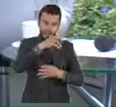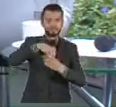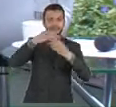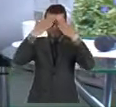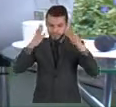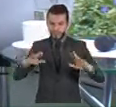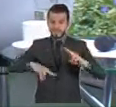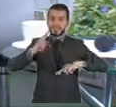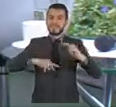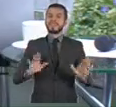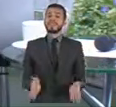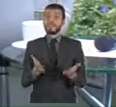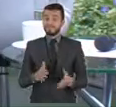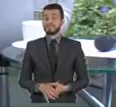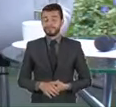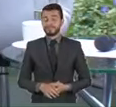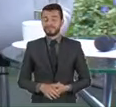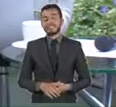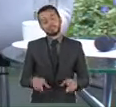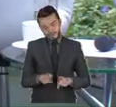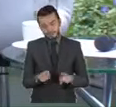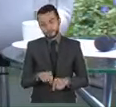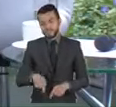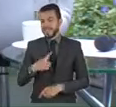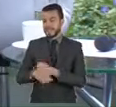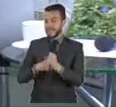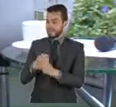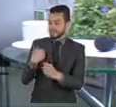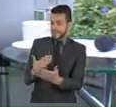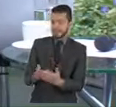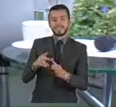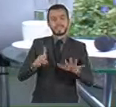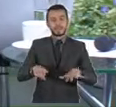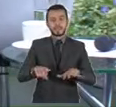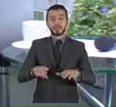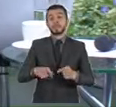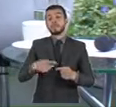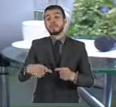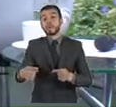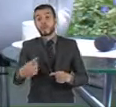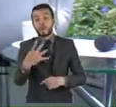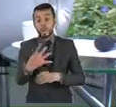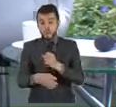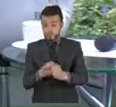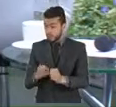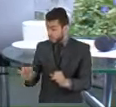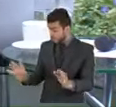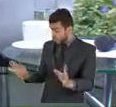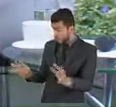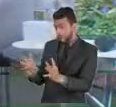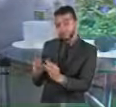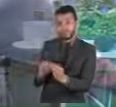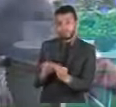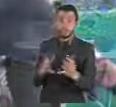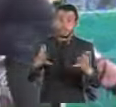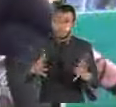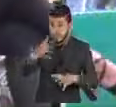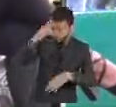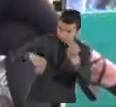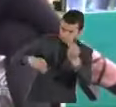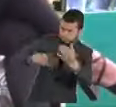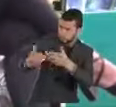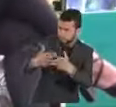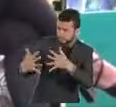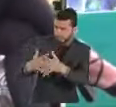lo hemos hecho a lo largo de este primer año, lo haremos a lo largo de los próximos 4 para honrar ese pacto por el hábitat que hoy